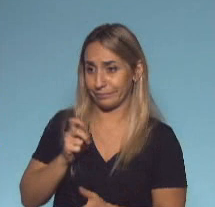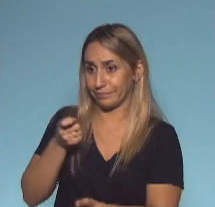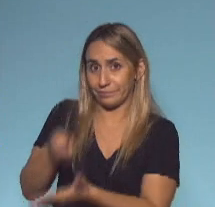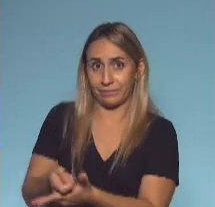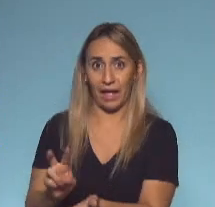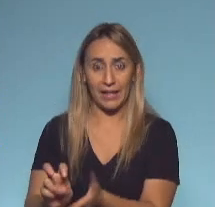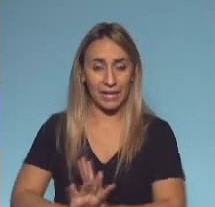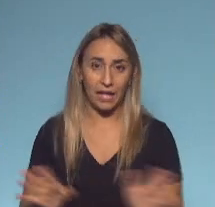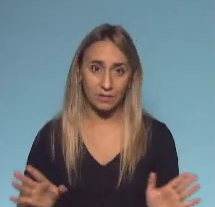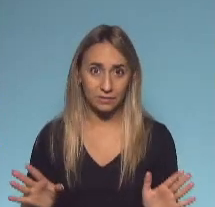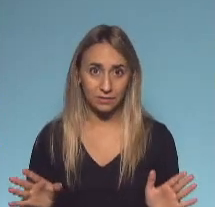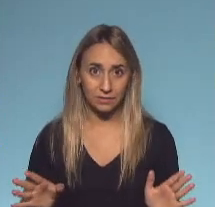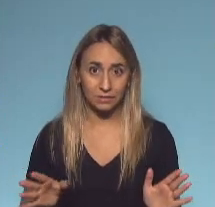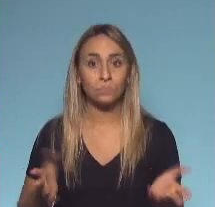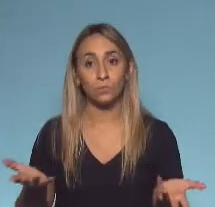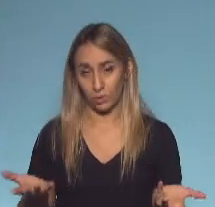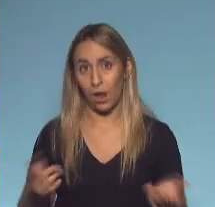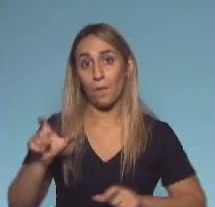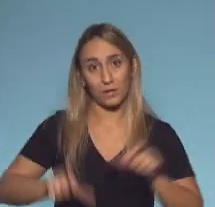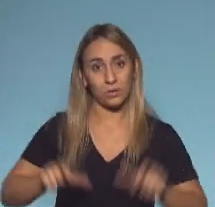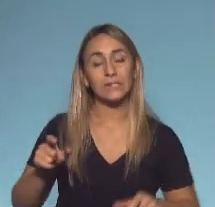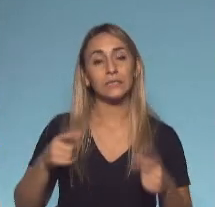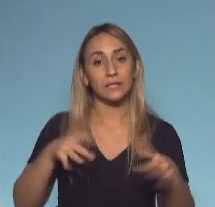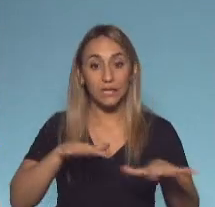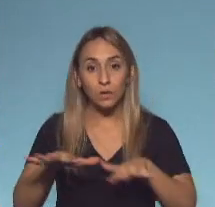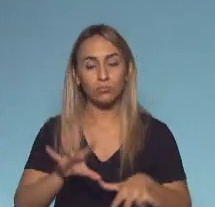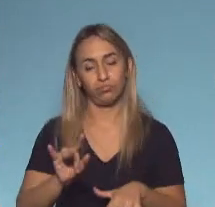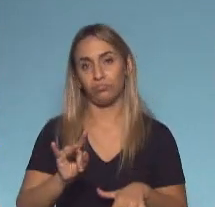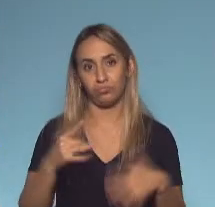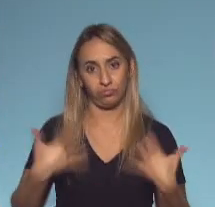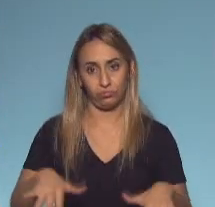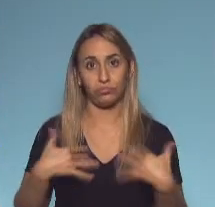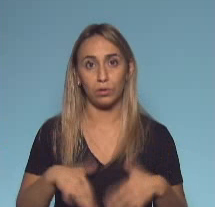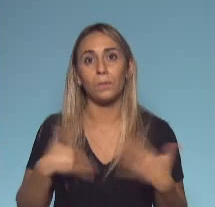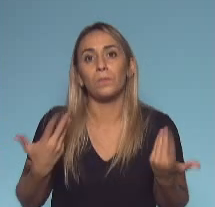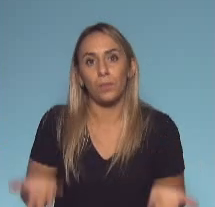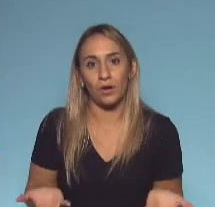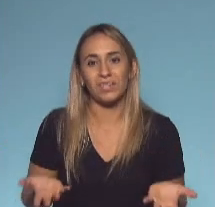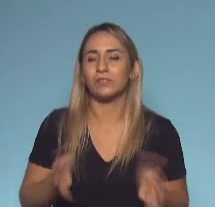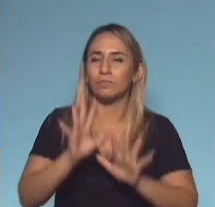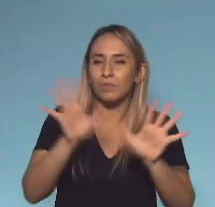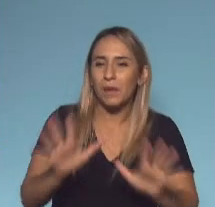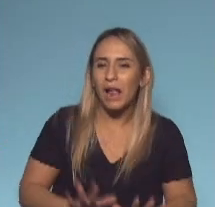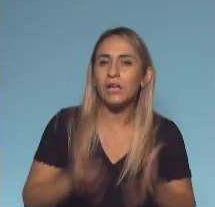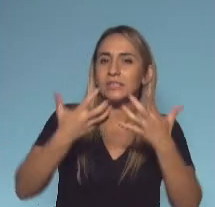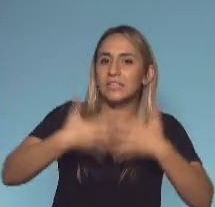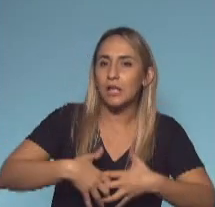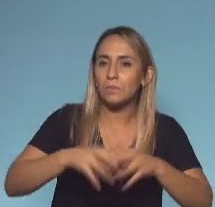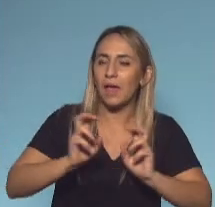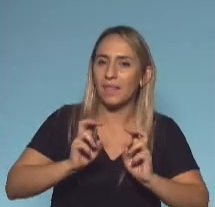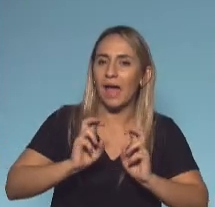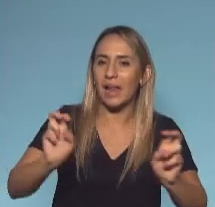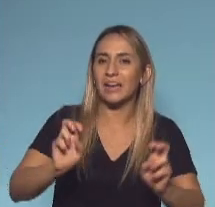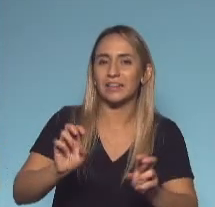para alquilar. Bueno, hay quienes están en una situación muy complicada y si bien se creó lo que es el sistema de alerta temprana para desalojos por